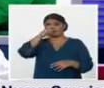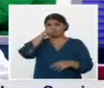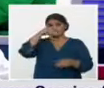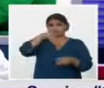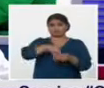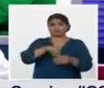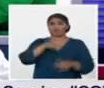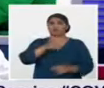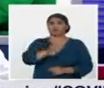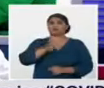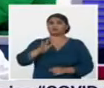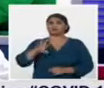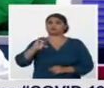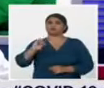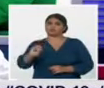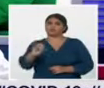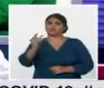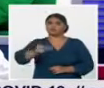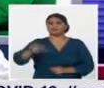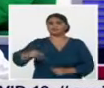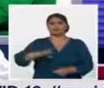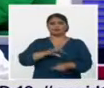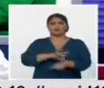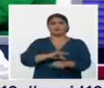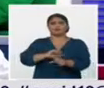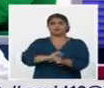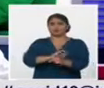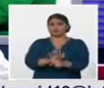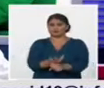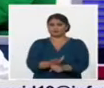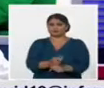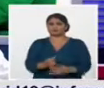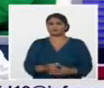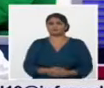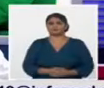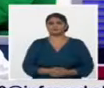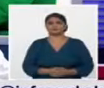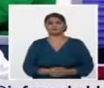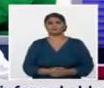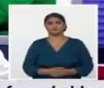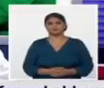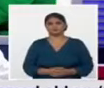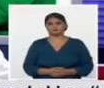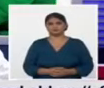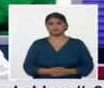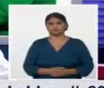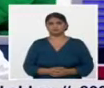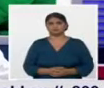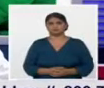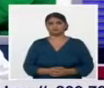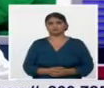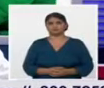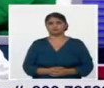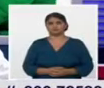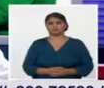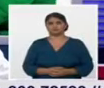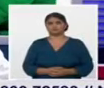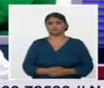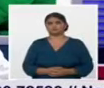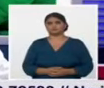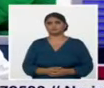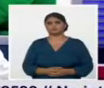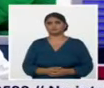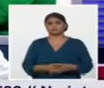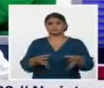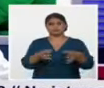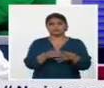440 personas con COVID-19, el 36,5% de todos los diagnosticados. De 40